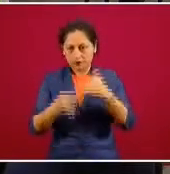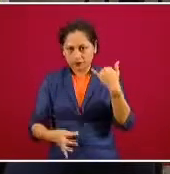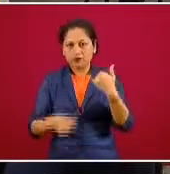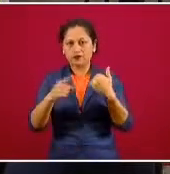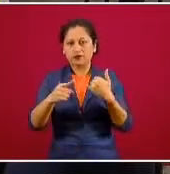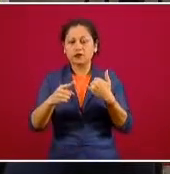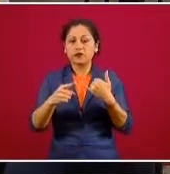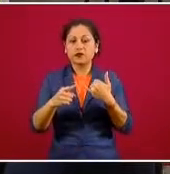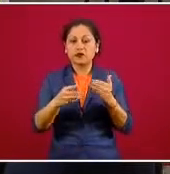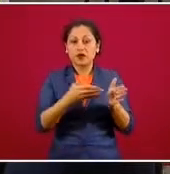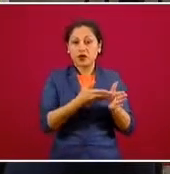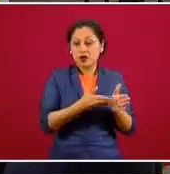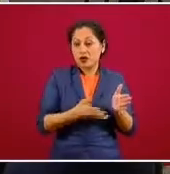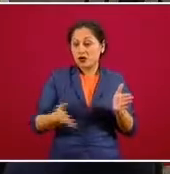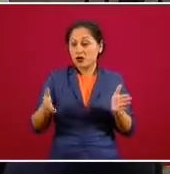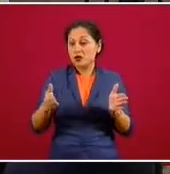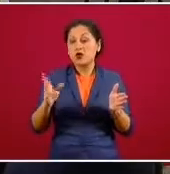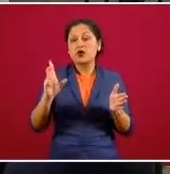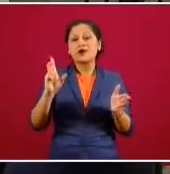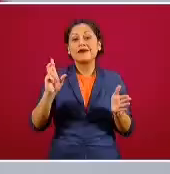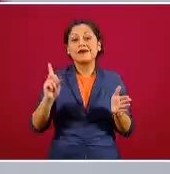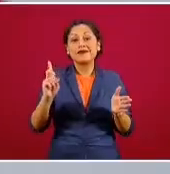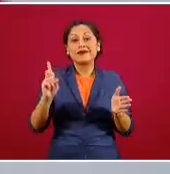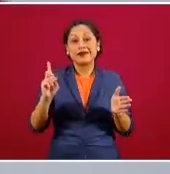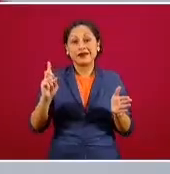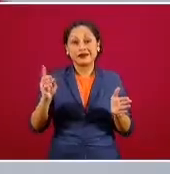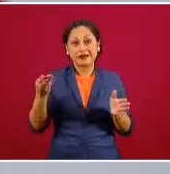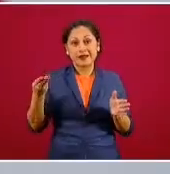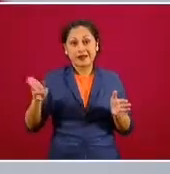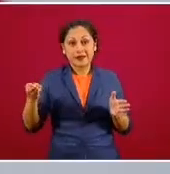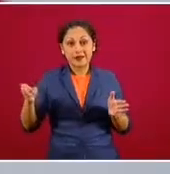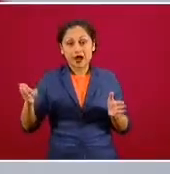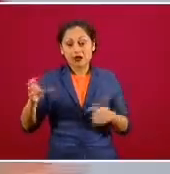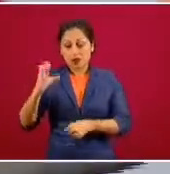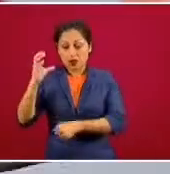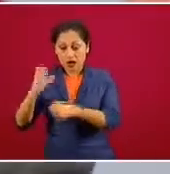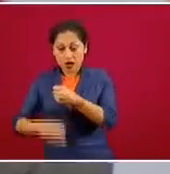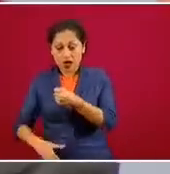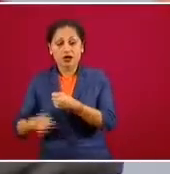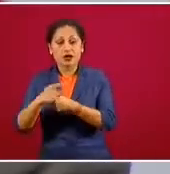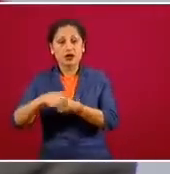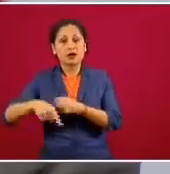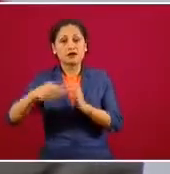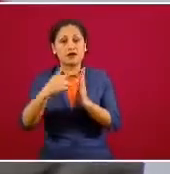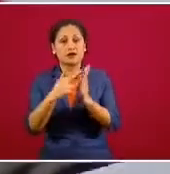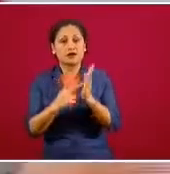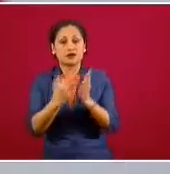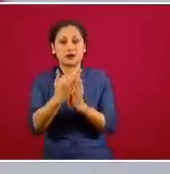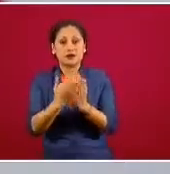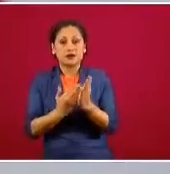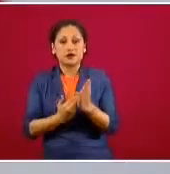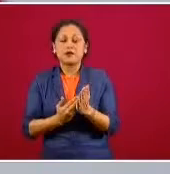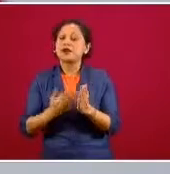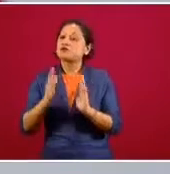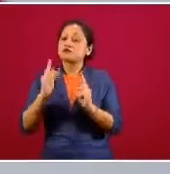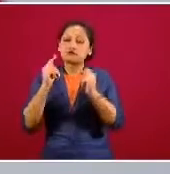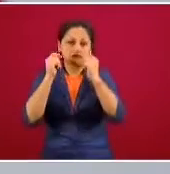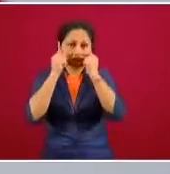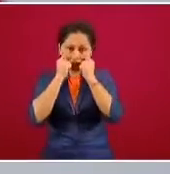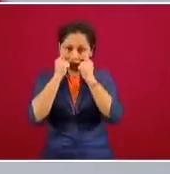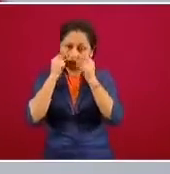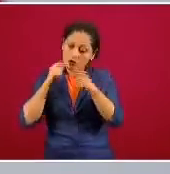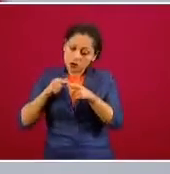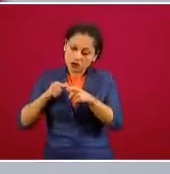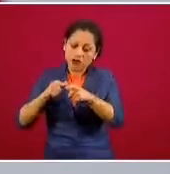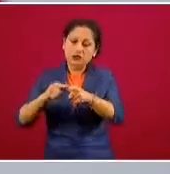la Jornada Nacional de Sana Distancia, la protección con estas medidas de sana distancia de las